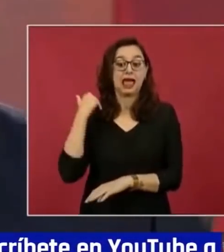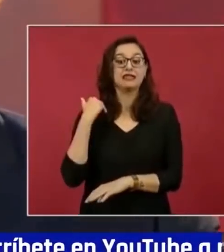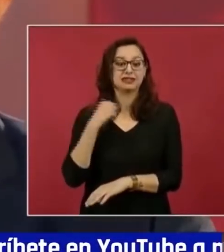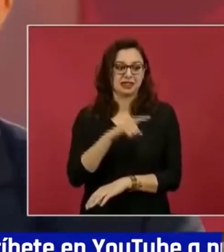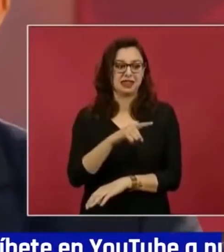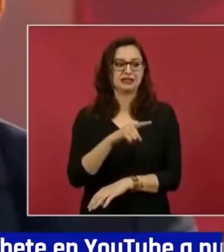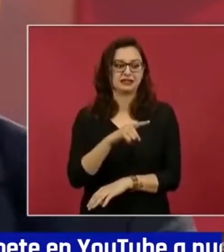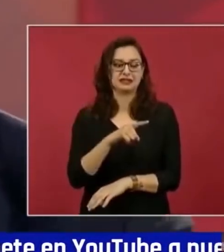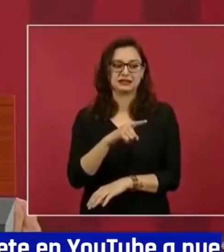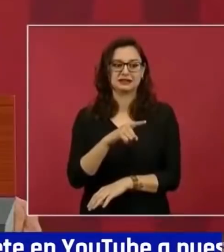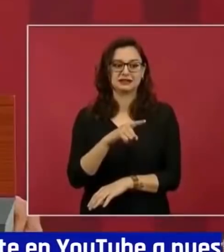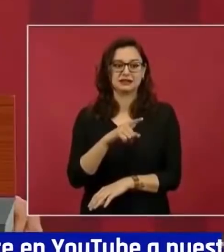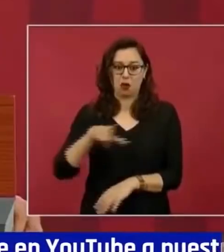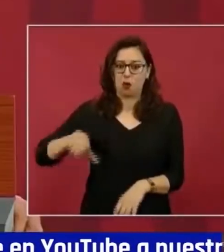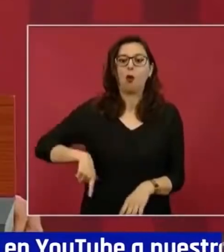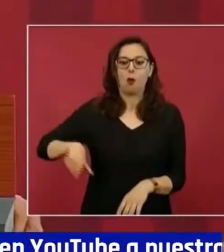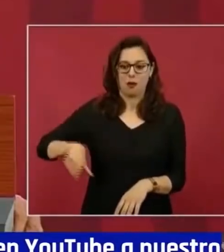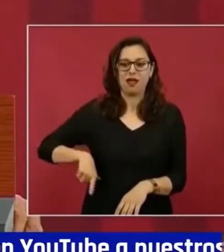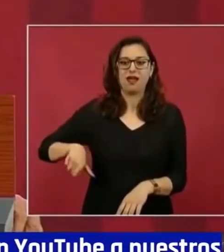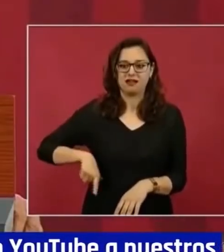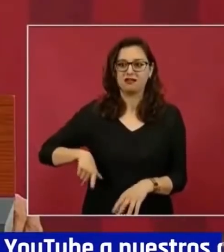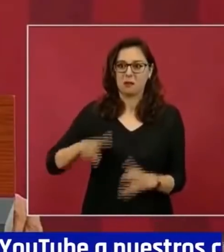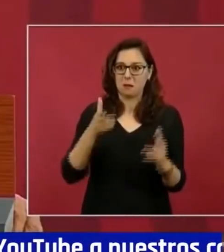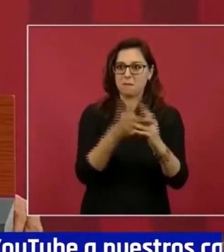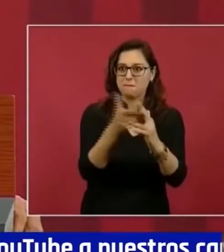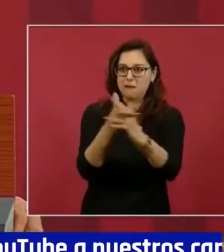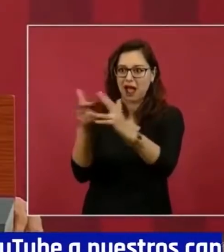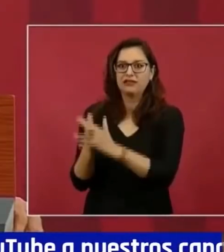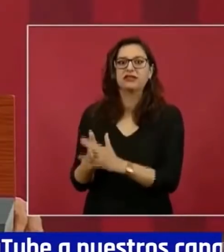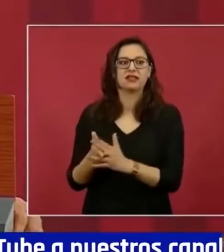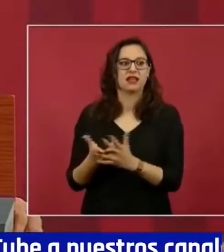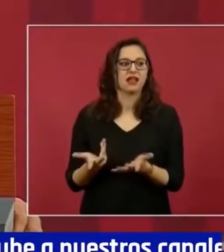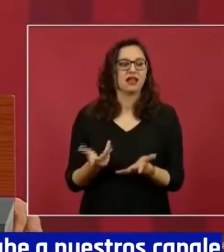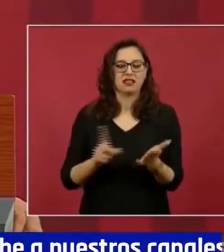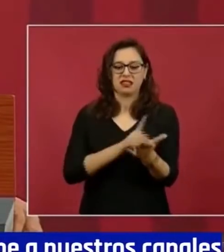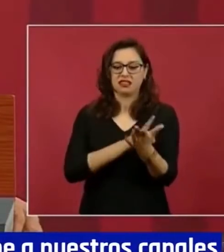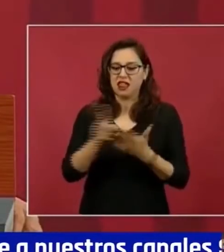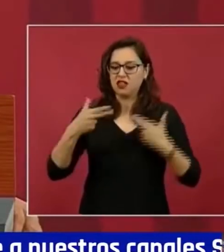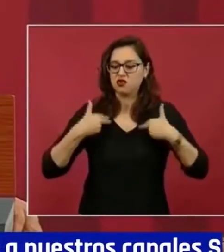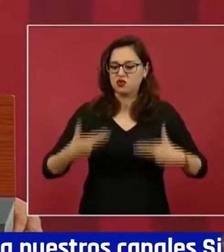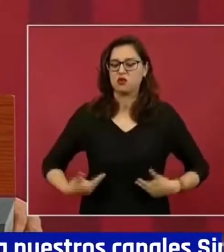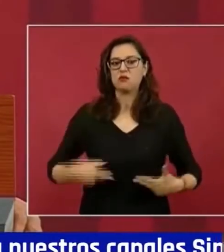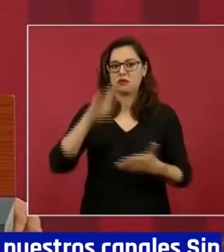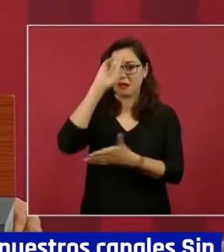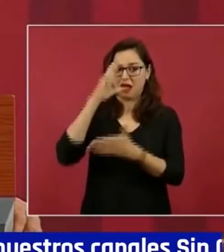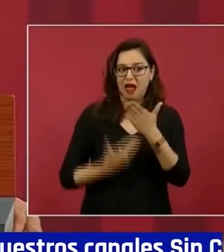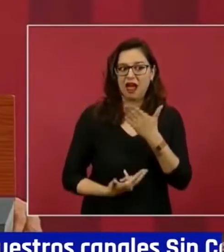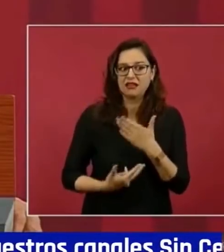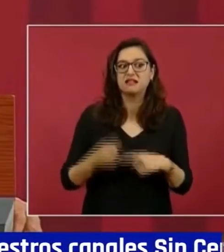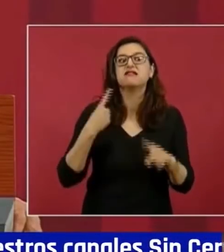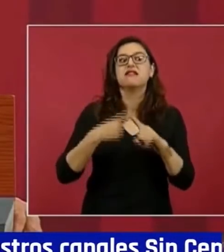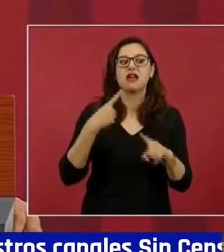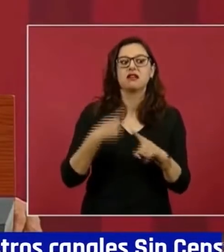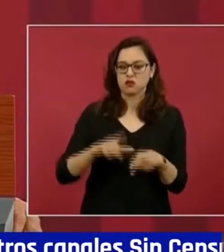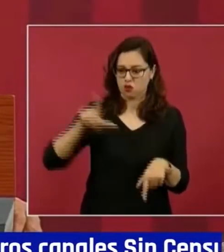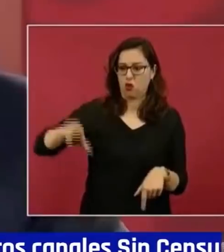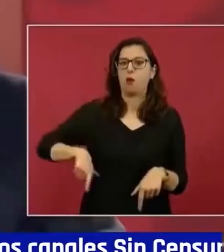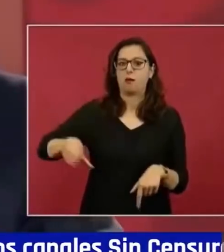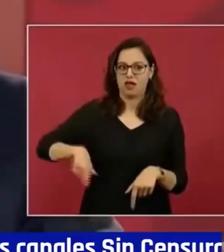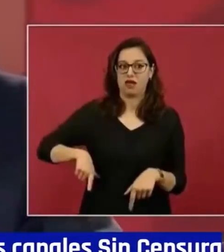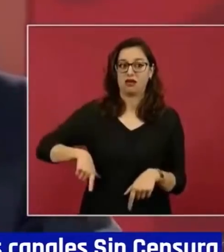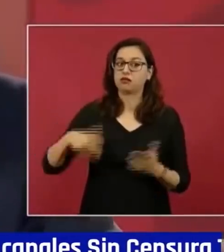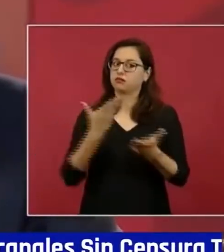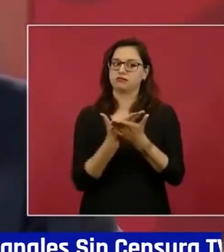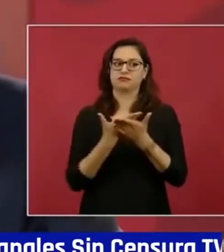aquí al aire, en vivo, en el programa, que la mayor zancadilla, el mayor obstáculo para